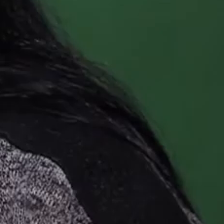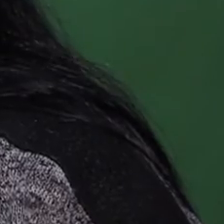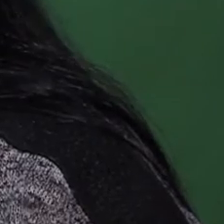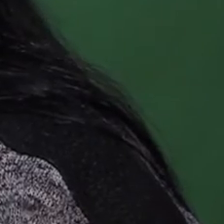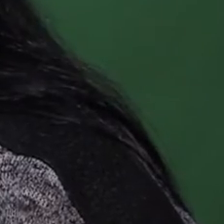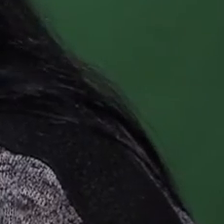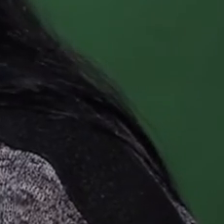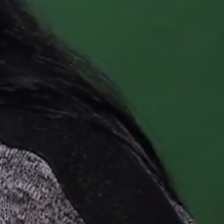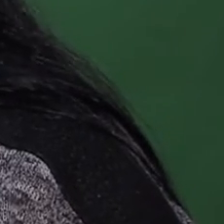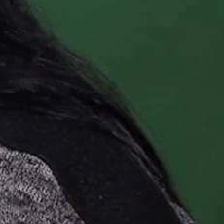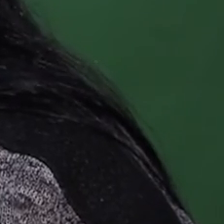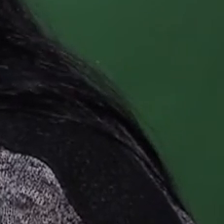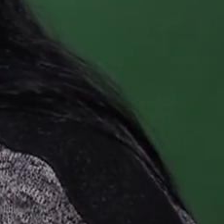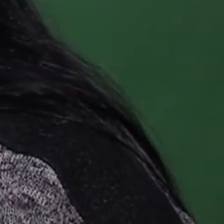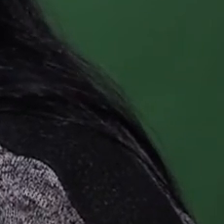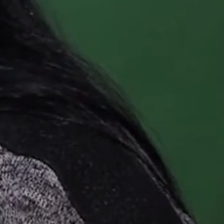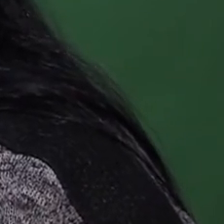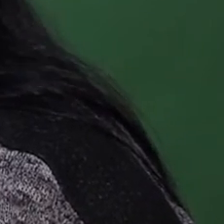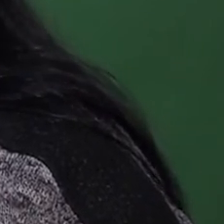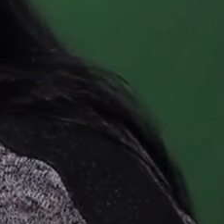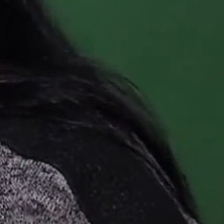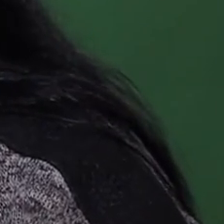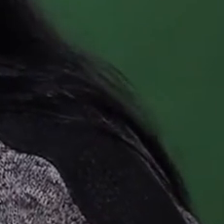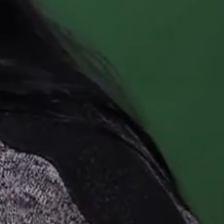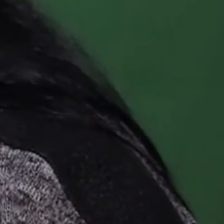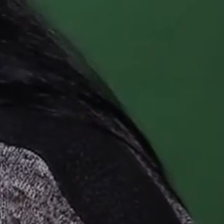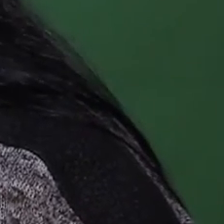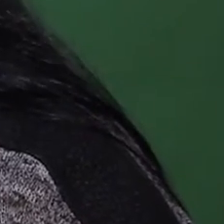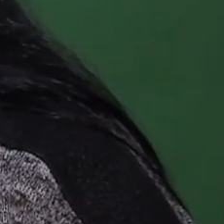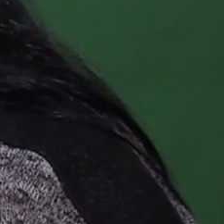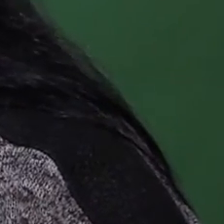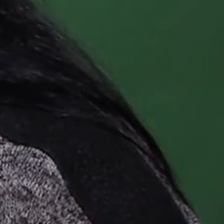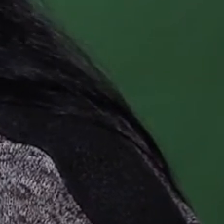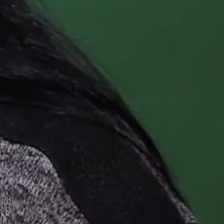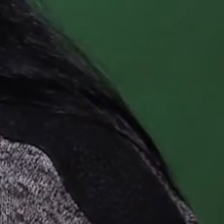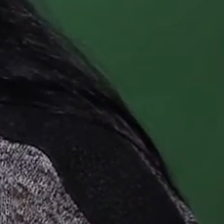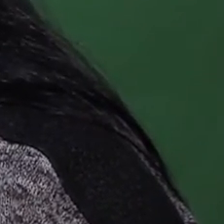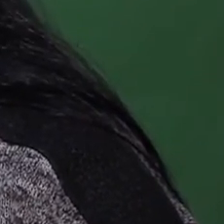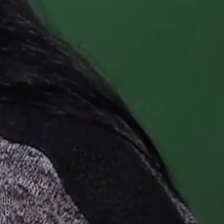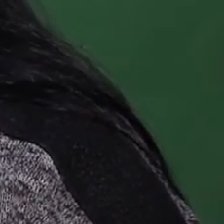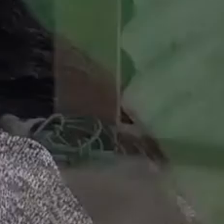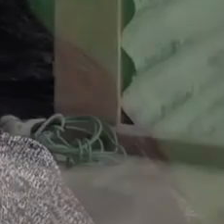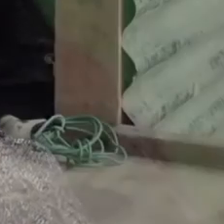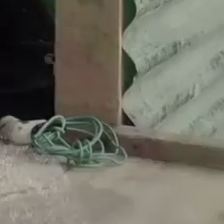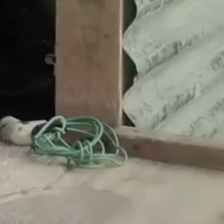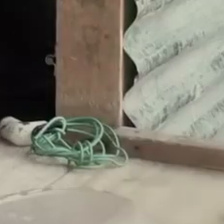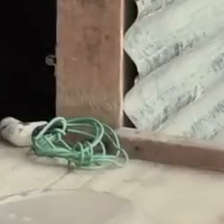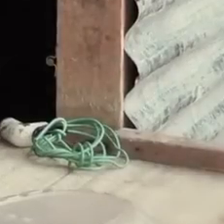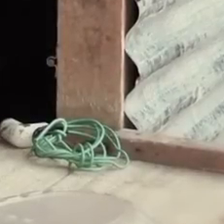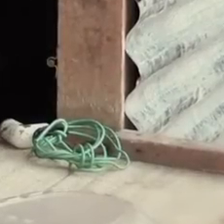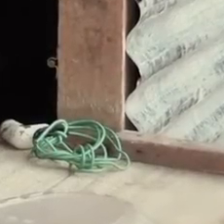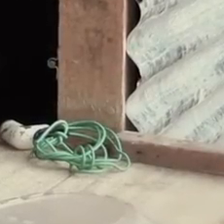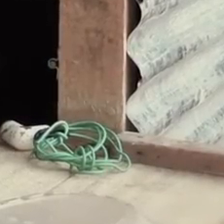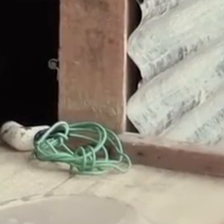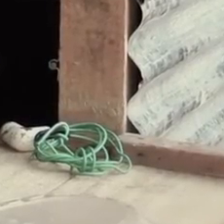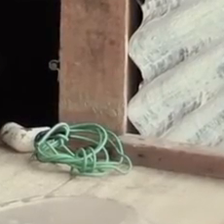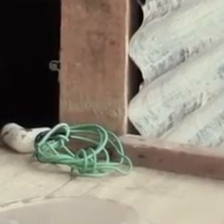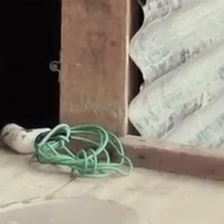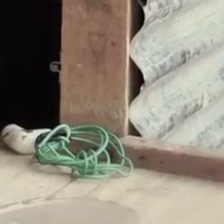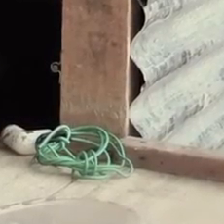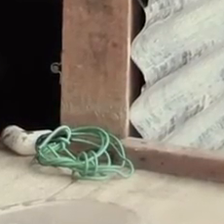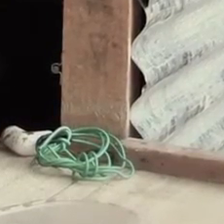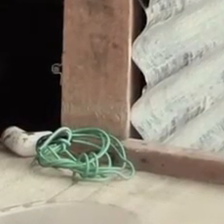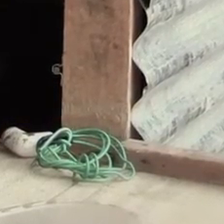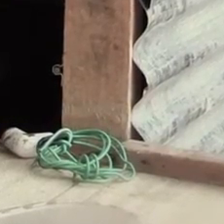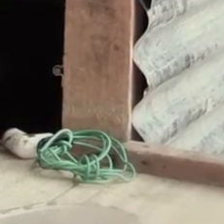obtener dinero para hacer todo lo que era infraestructura todo cordones de caño la luz la calle y la entrada